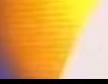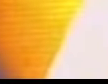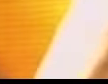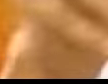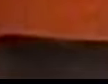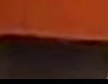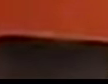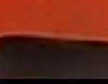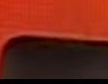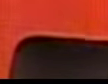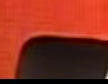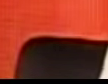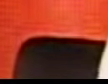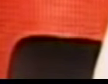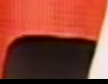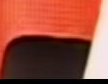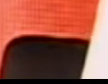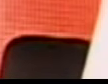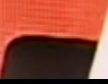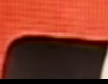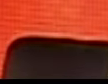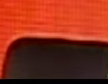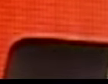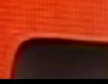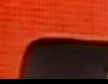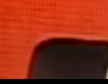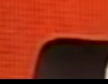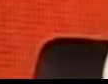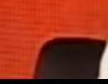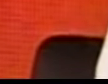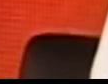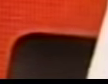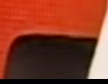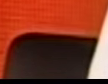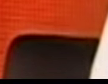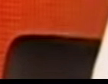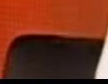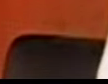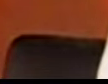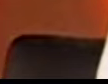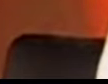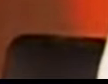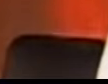esclavos. Chasnami, miércoles, punya, Rafael Correa, yacta, pushaka, quito, pimi, carca.